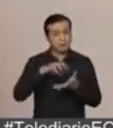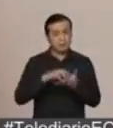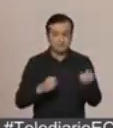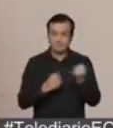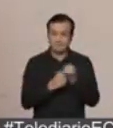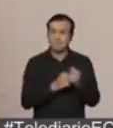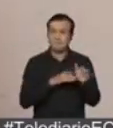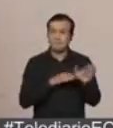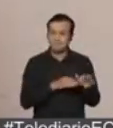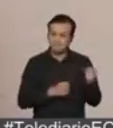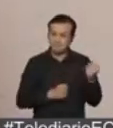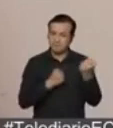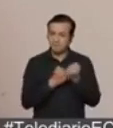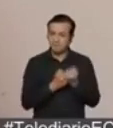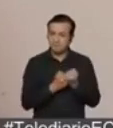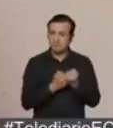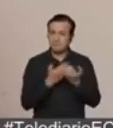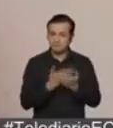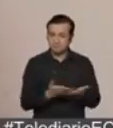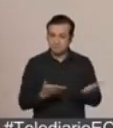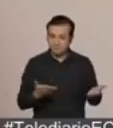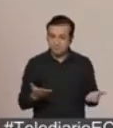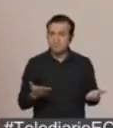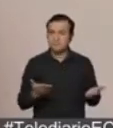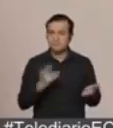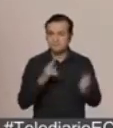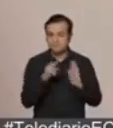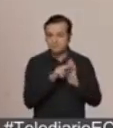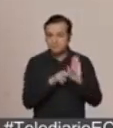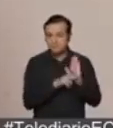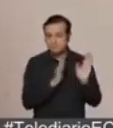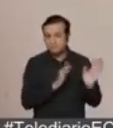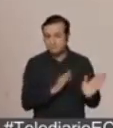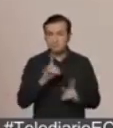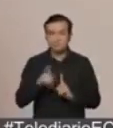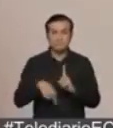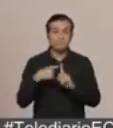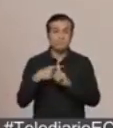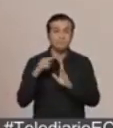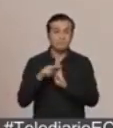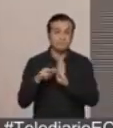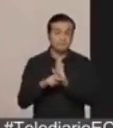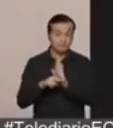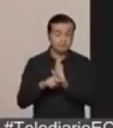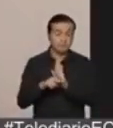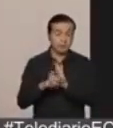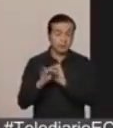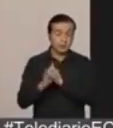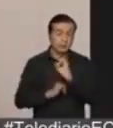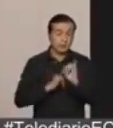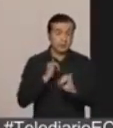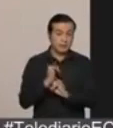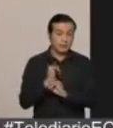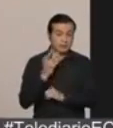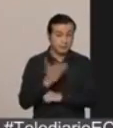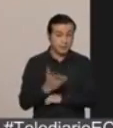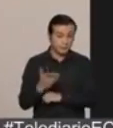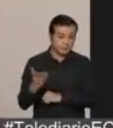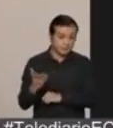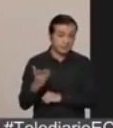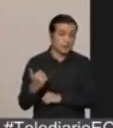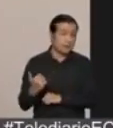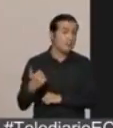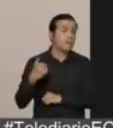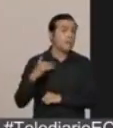también con la emisión de estos protocolos y de otras normas, inclusive que, como he mencionado en el caso de acuacultura,